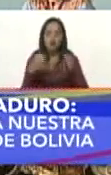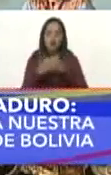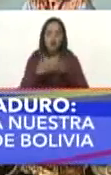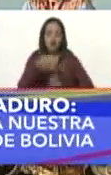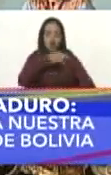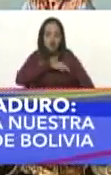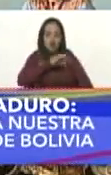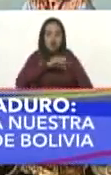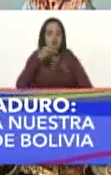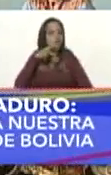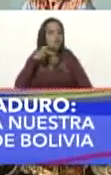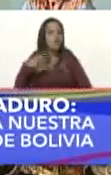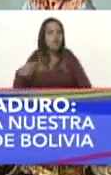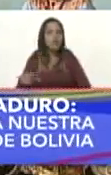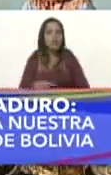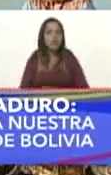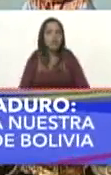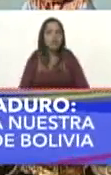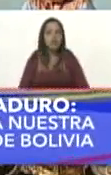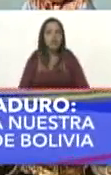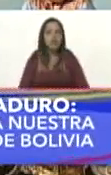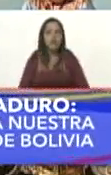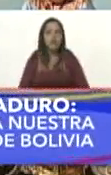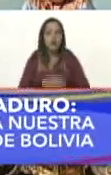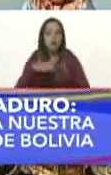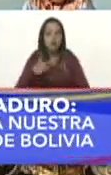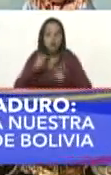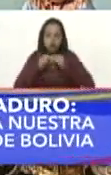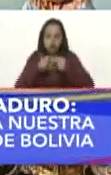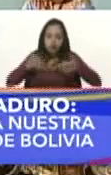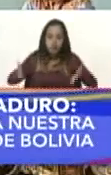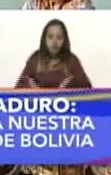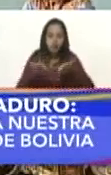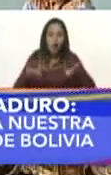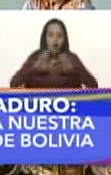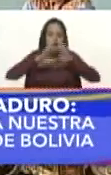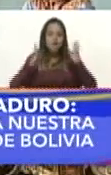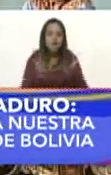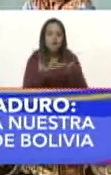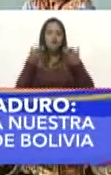sociales y políticas para seguir empujando un mundo nuevo.